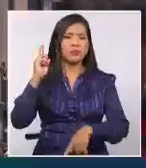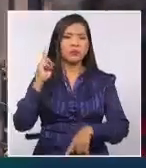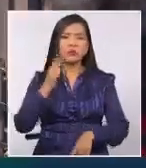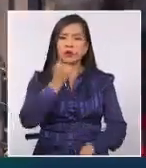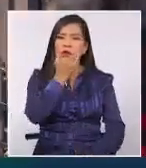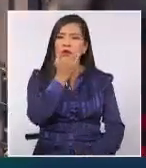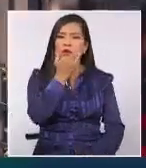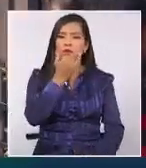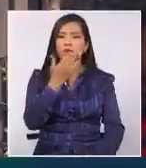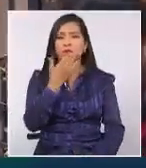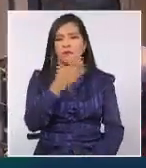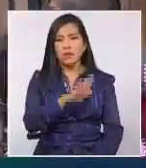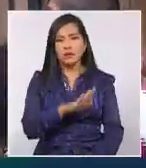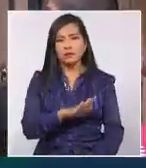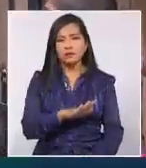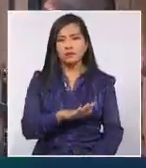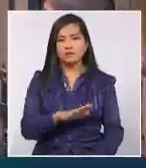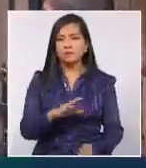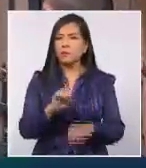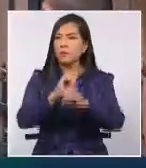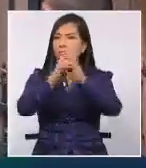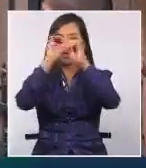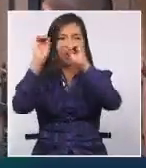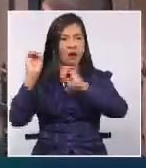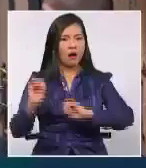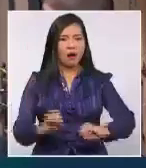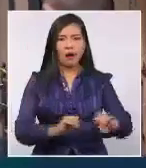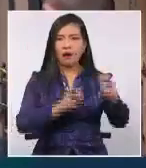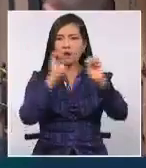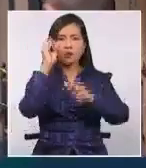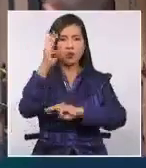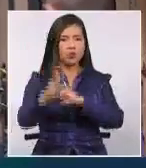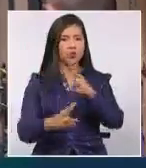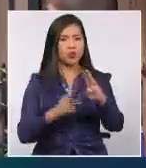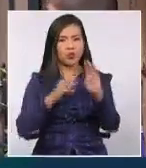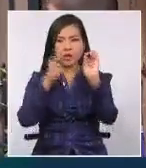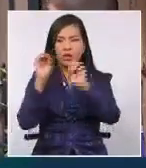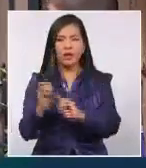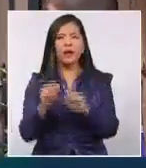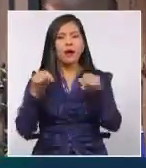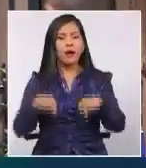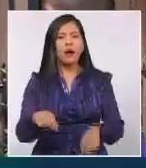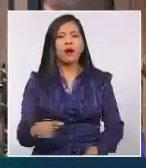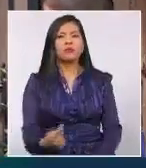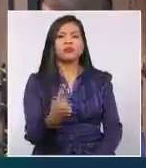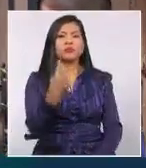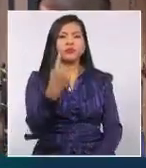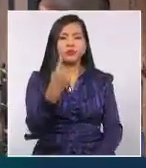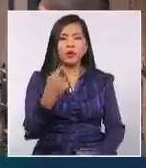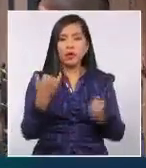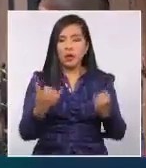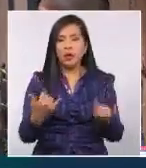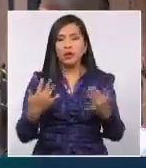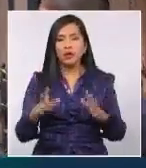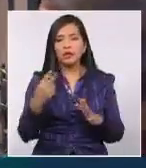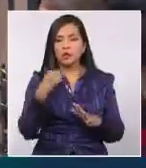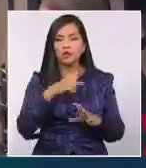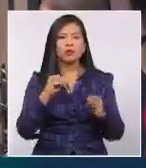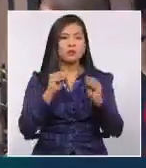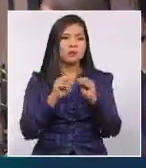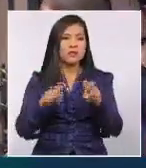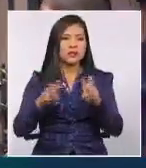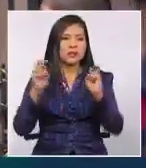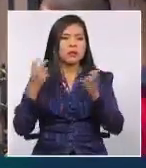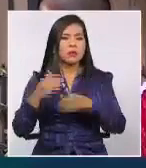de una manera que no se ha dado en ningún otro lugar del mundo, era necesario, y creo que esta muestra de la Fiscalía de avance también en este tipo de